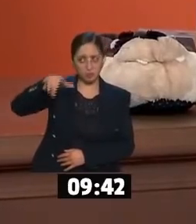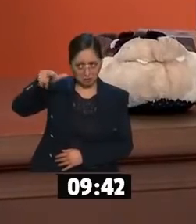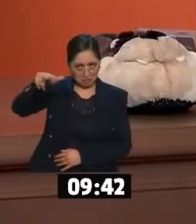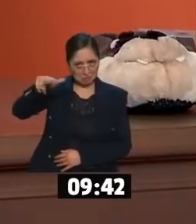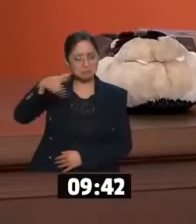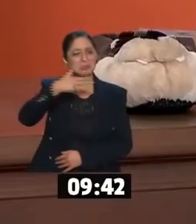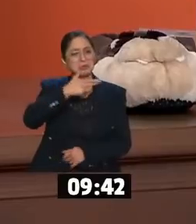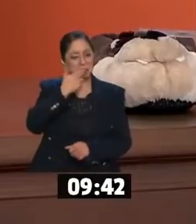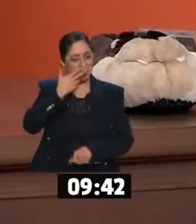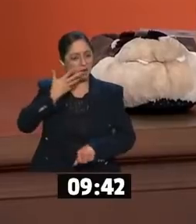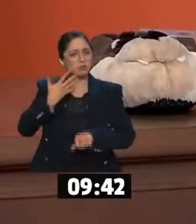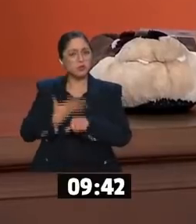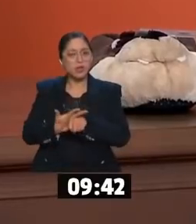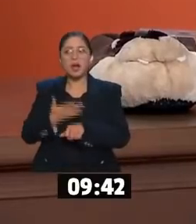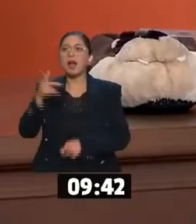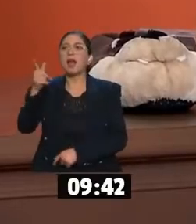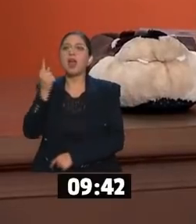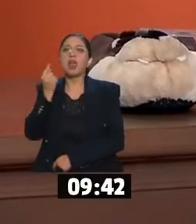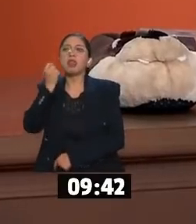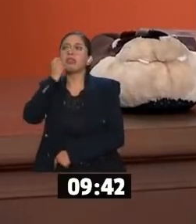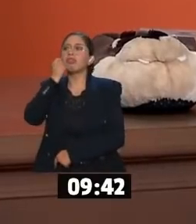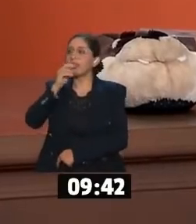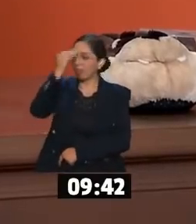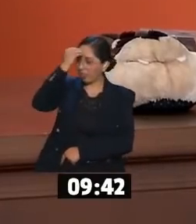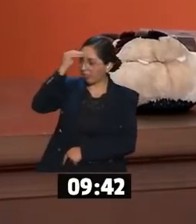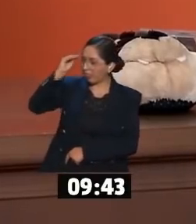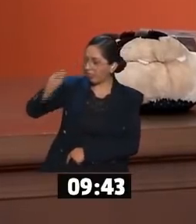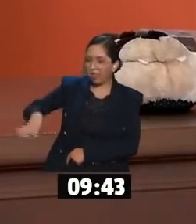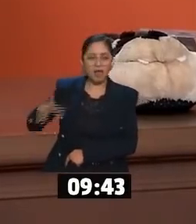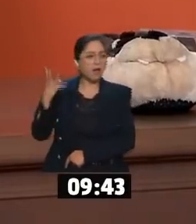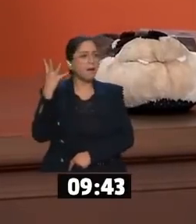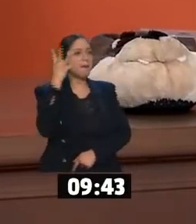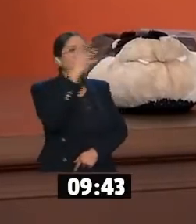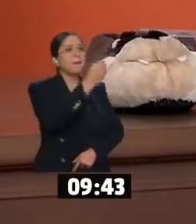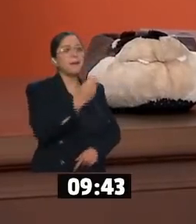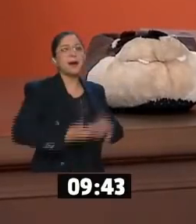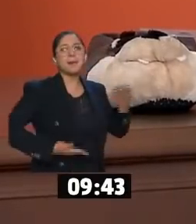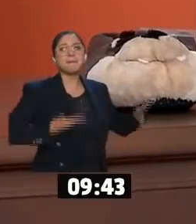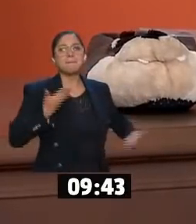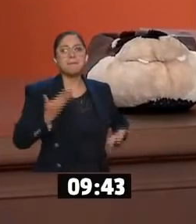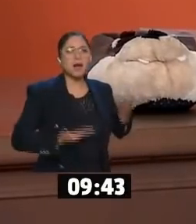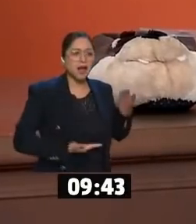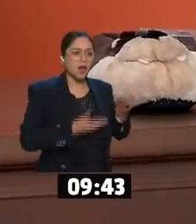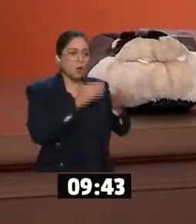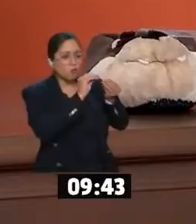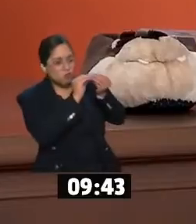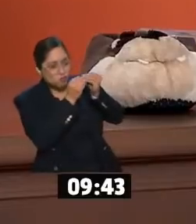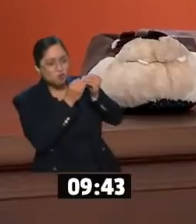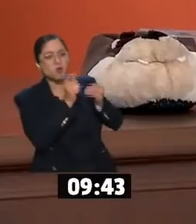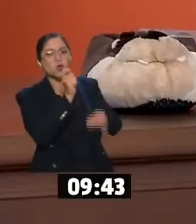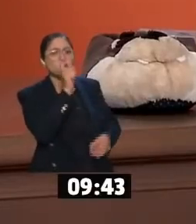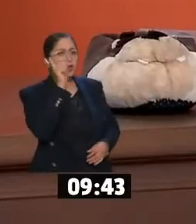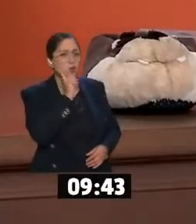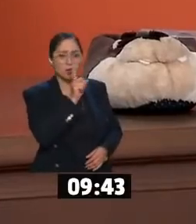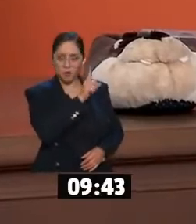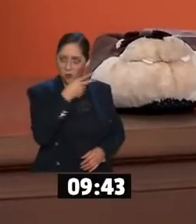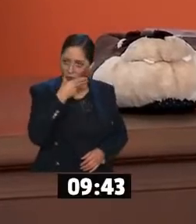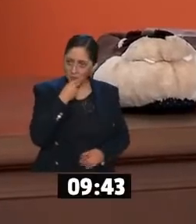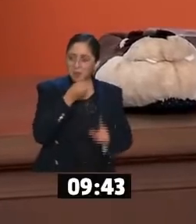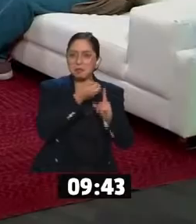fiar. No es de los que se va en la boda atrás del escenario a darle unos besos a la novia. No. Chido.